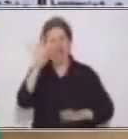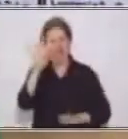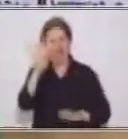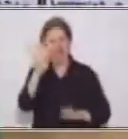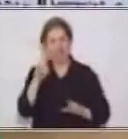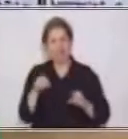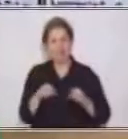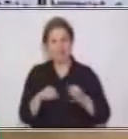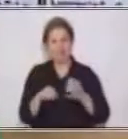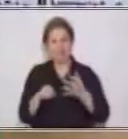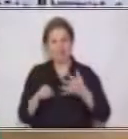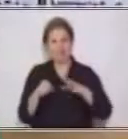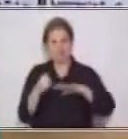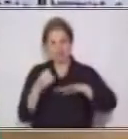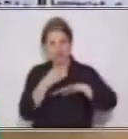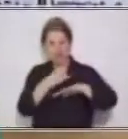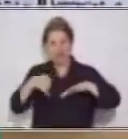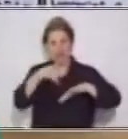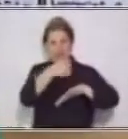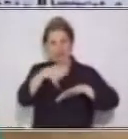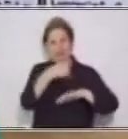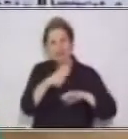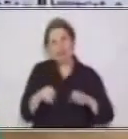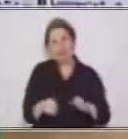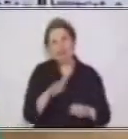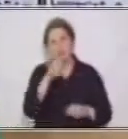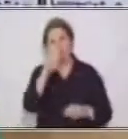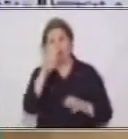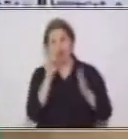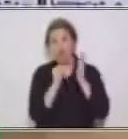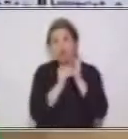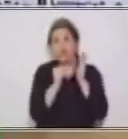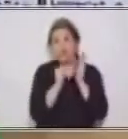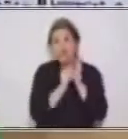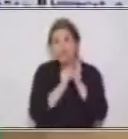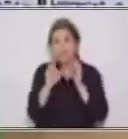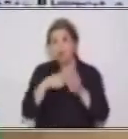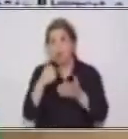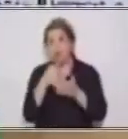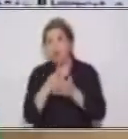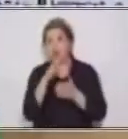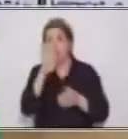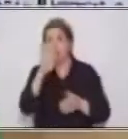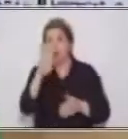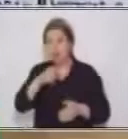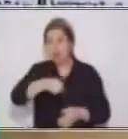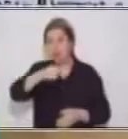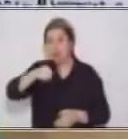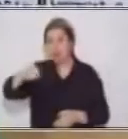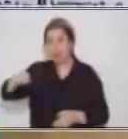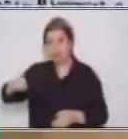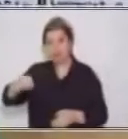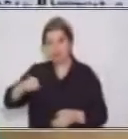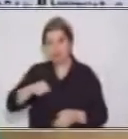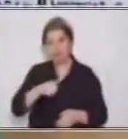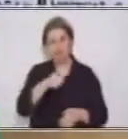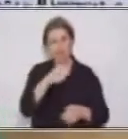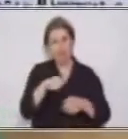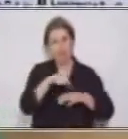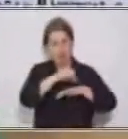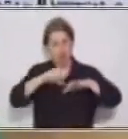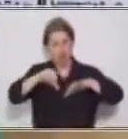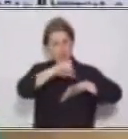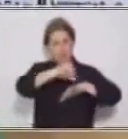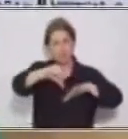espinaca valía 4 quetzales la bolsa y compró 4 bolsas. La acelga valía 5 quetzales